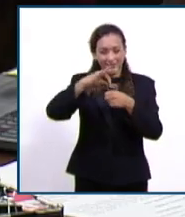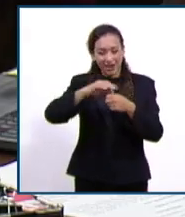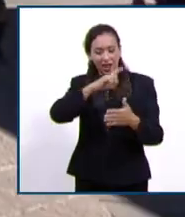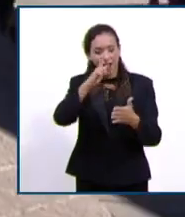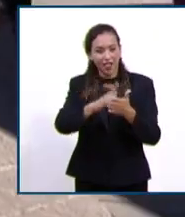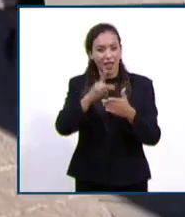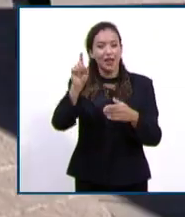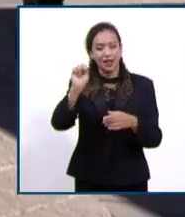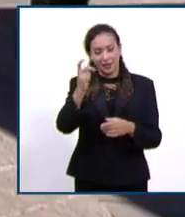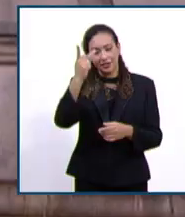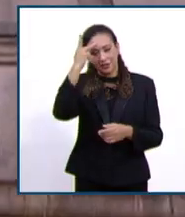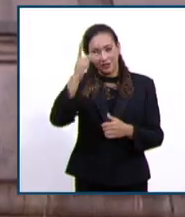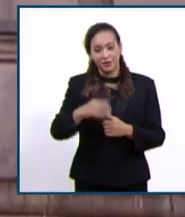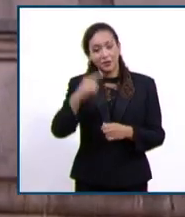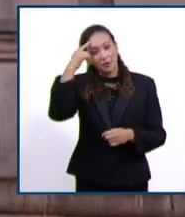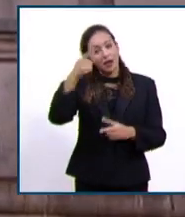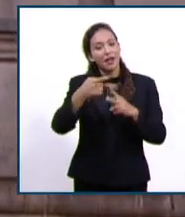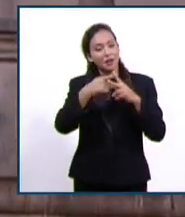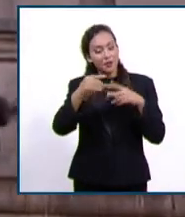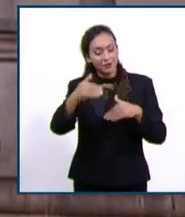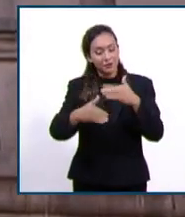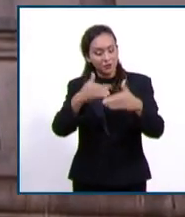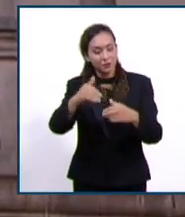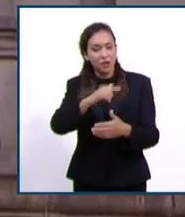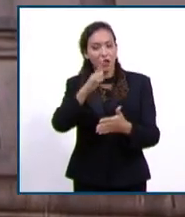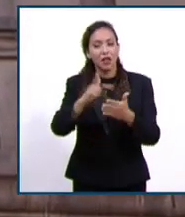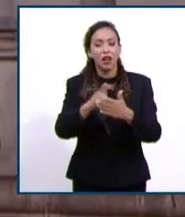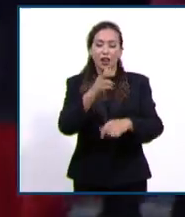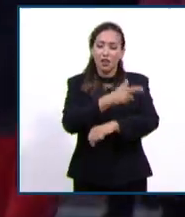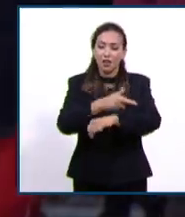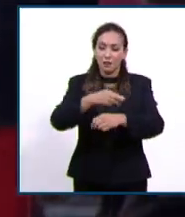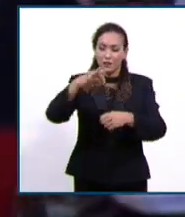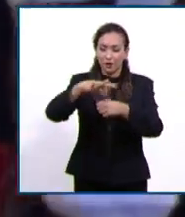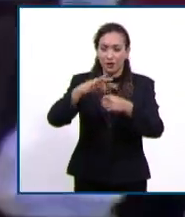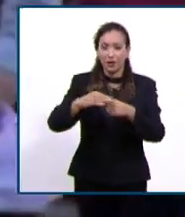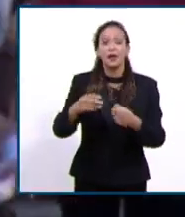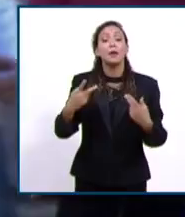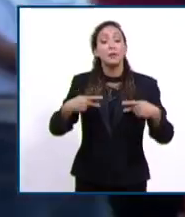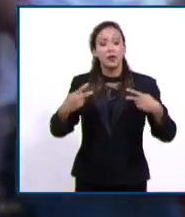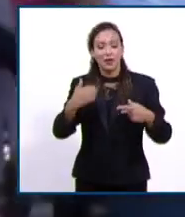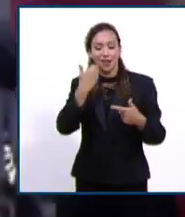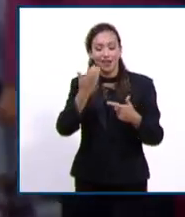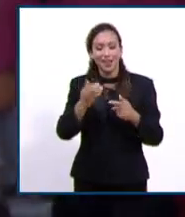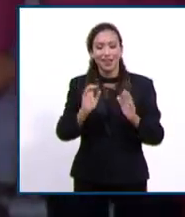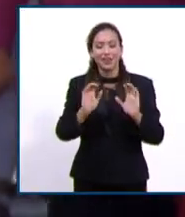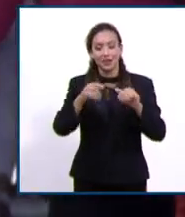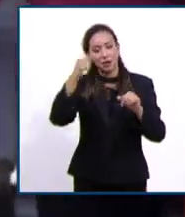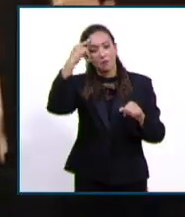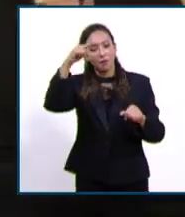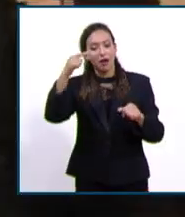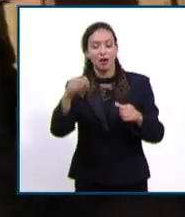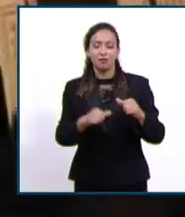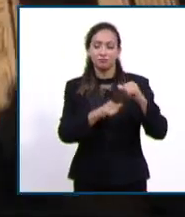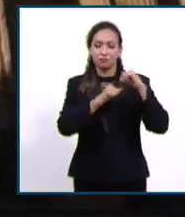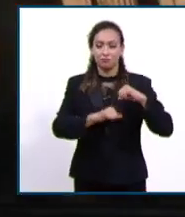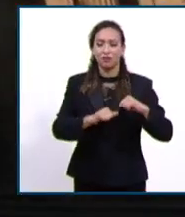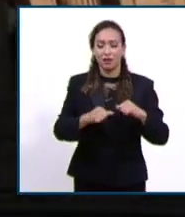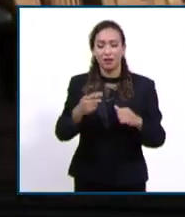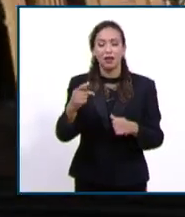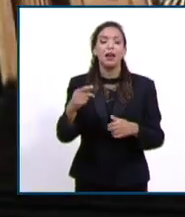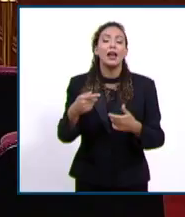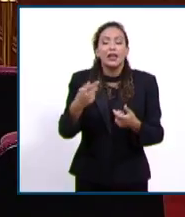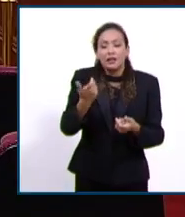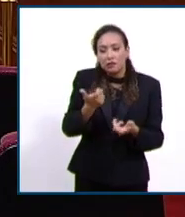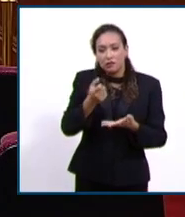para modificar el comienzo del proceso electoral, los plazos de registro de candidatos, el inicio de precampañas y campañas y el tope de